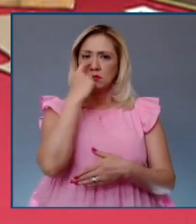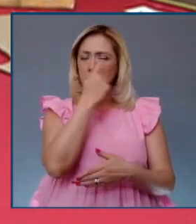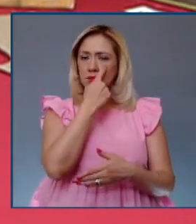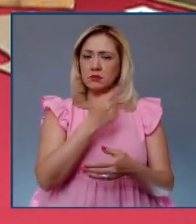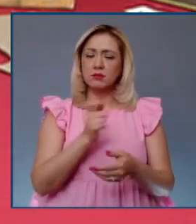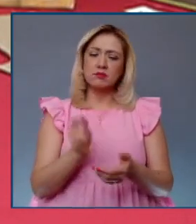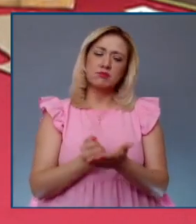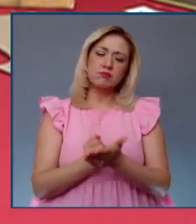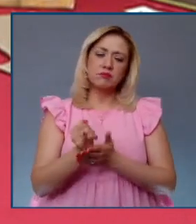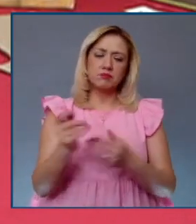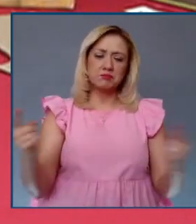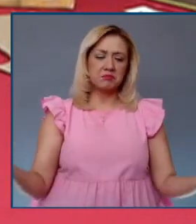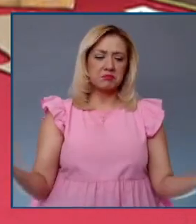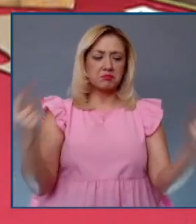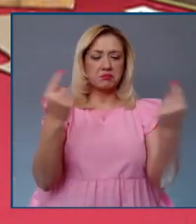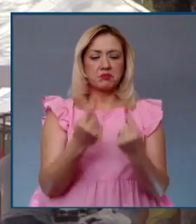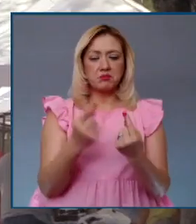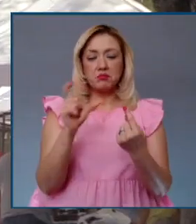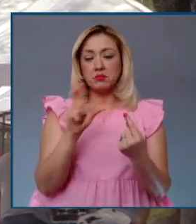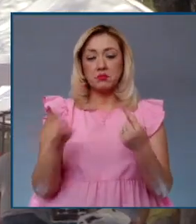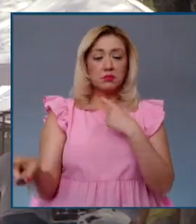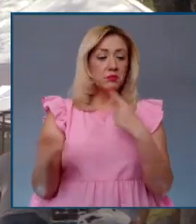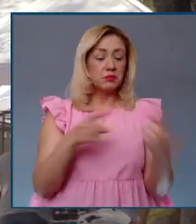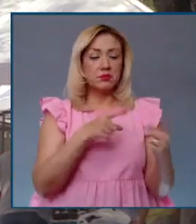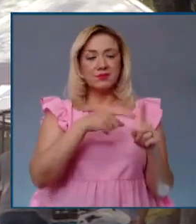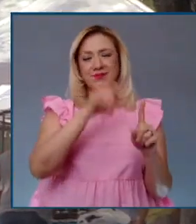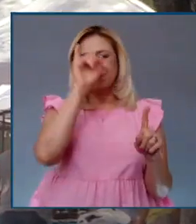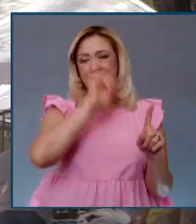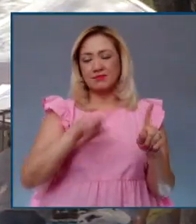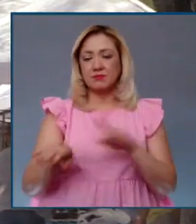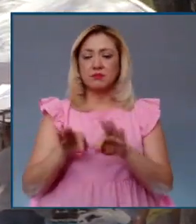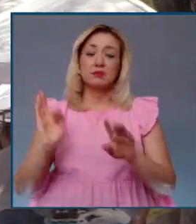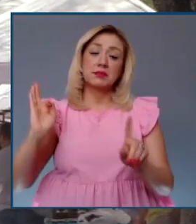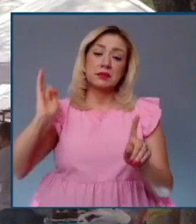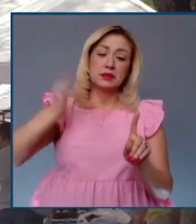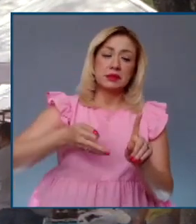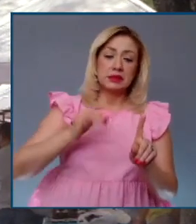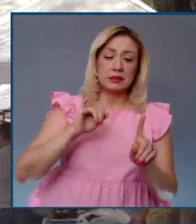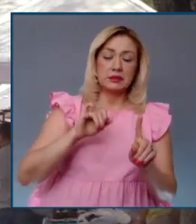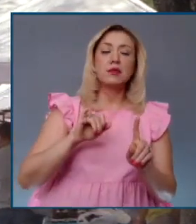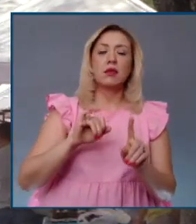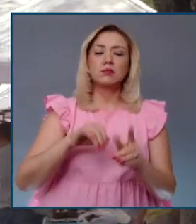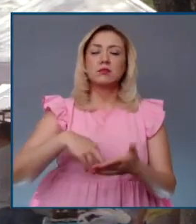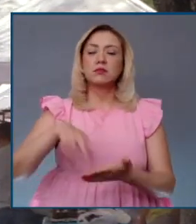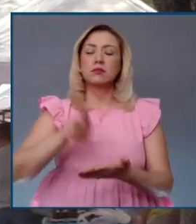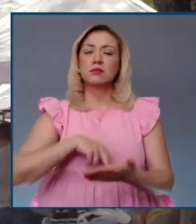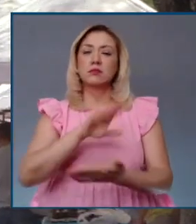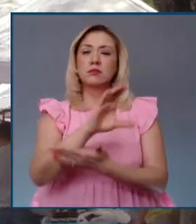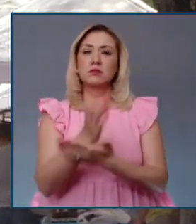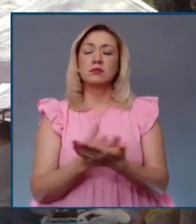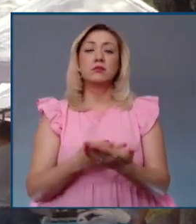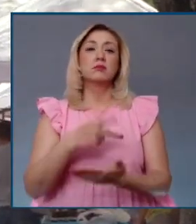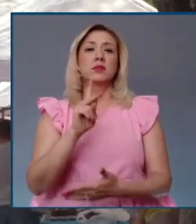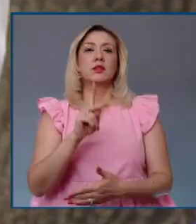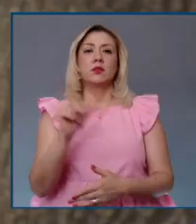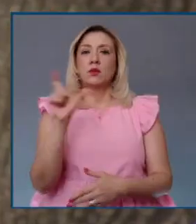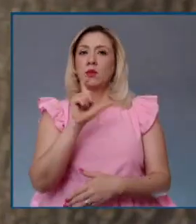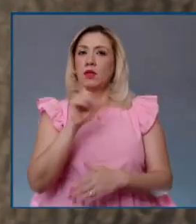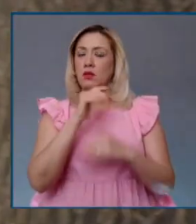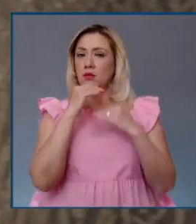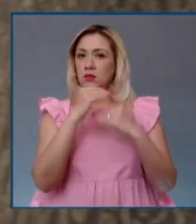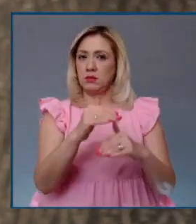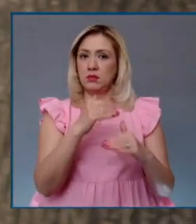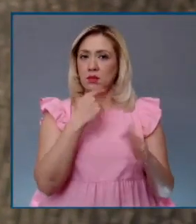lo pactado en las condiciones generales de trabajo de los empleados burocráticos supera los límites de los mínimos laborales, ya que va más allá